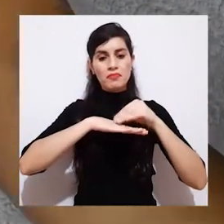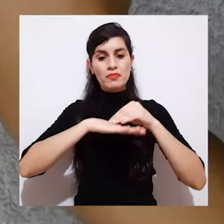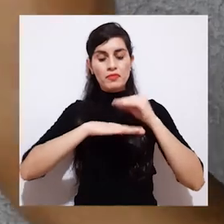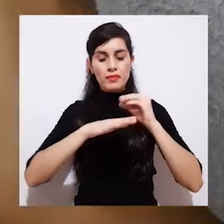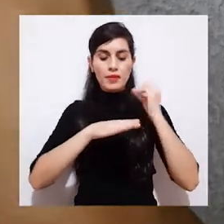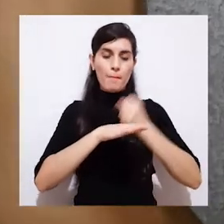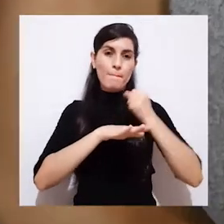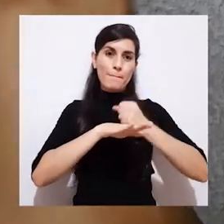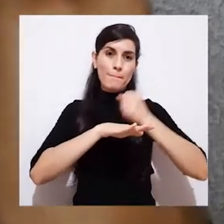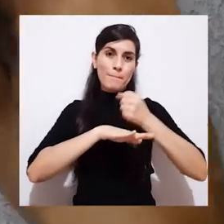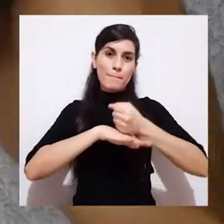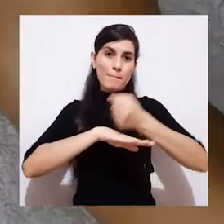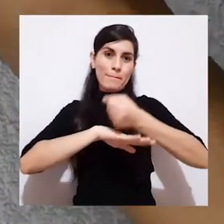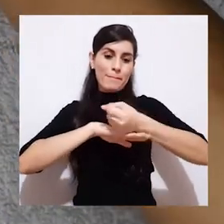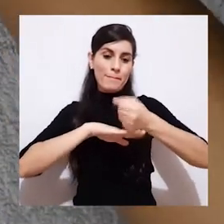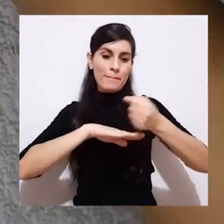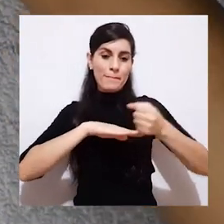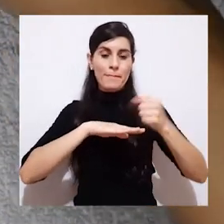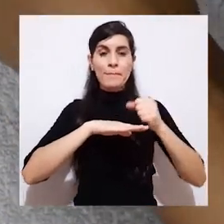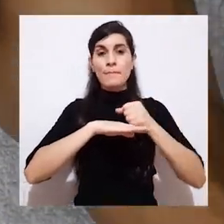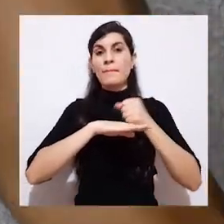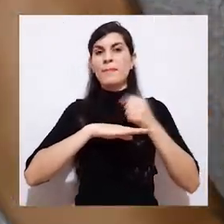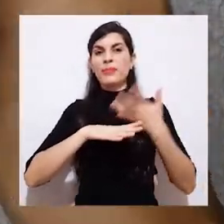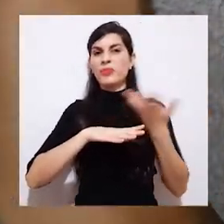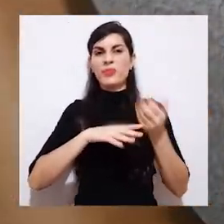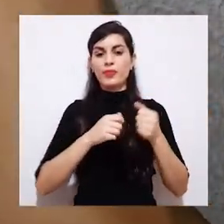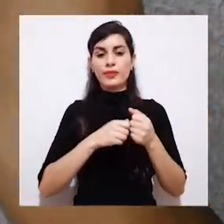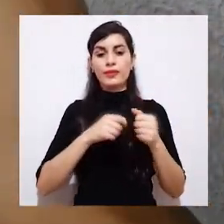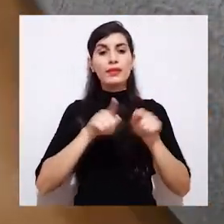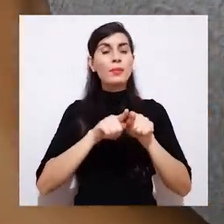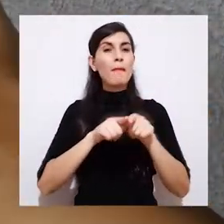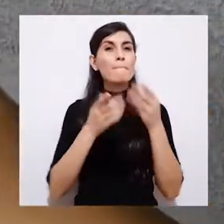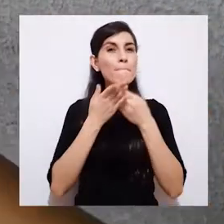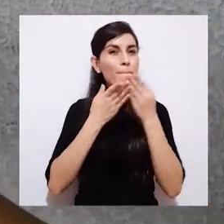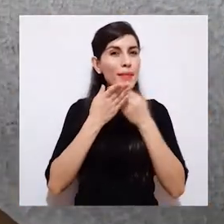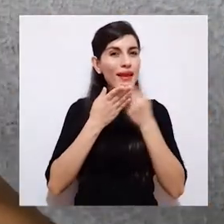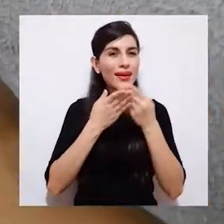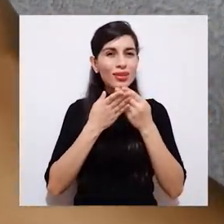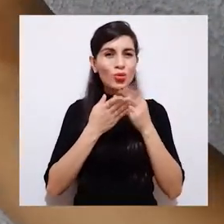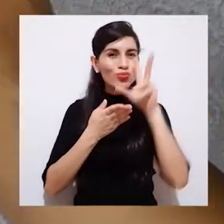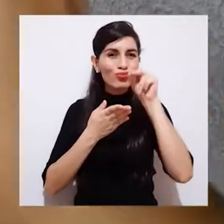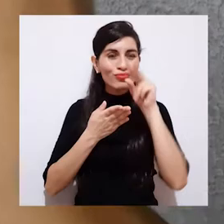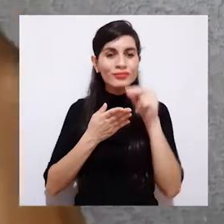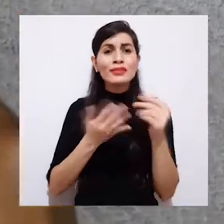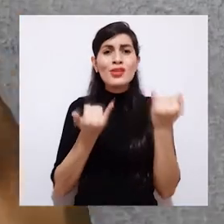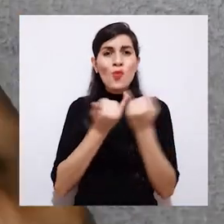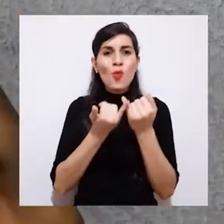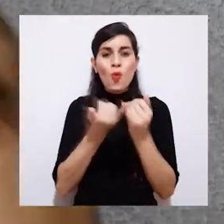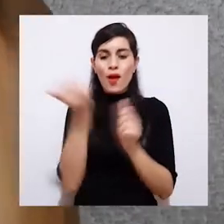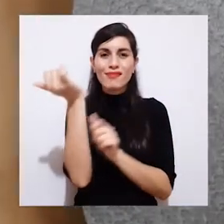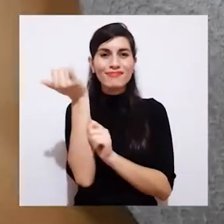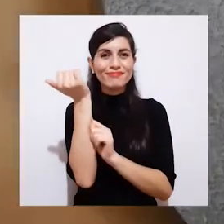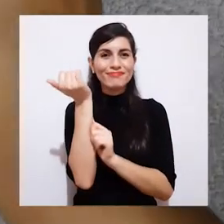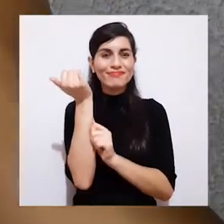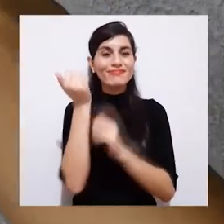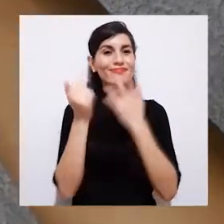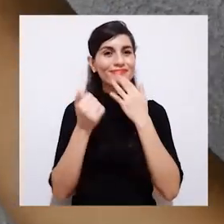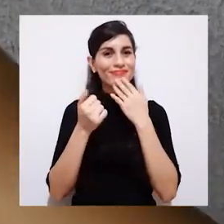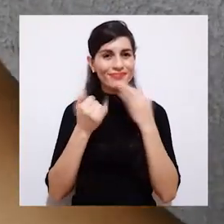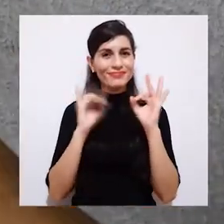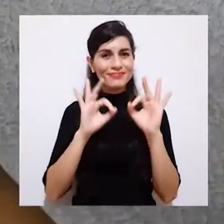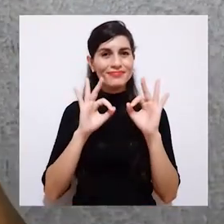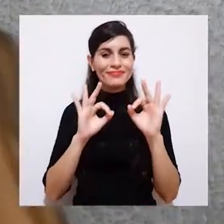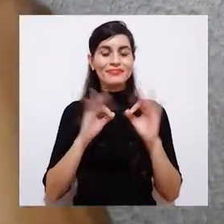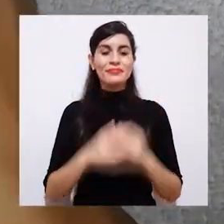a empezar a aplicar la base, ya que lo que yo quiero es quitar ese color blanco del papel. Sin embargo, si quedan partes blancas, no